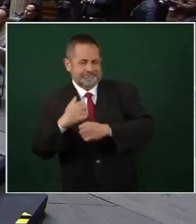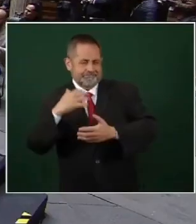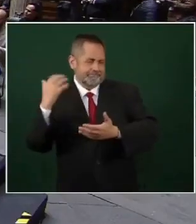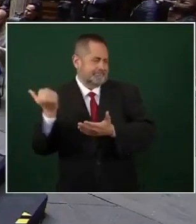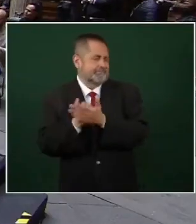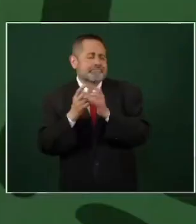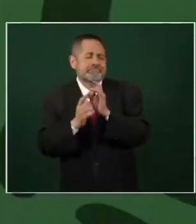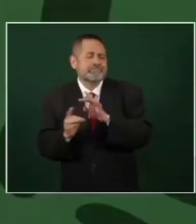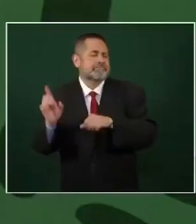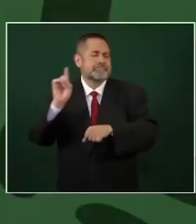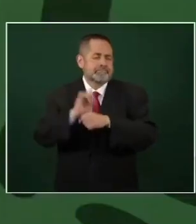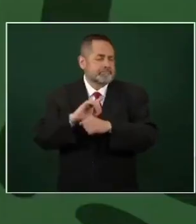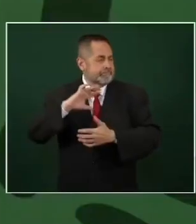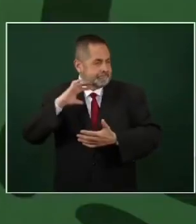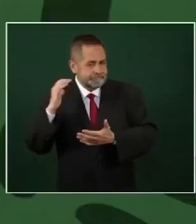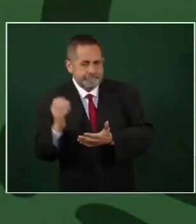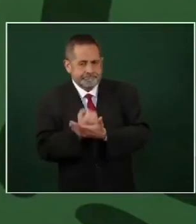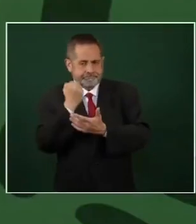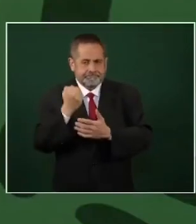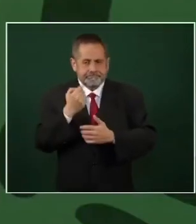algún día,